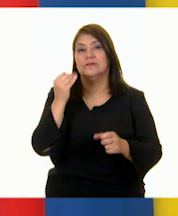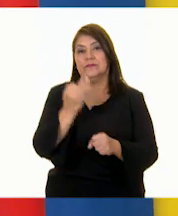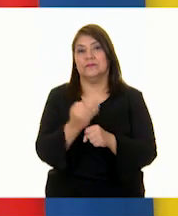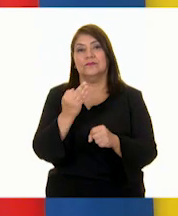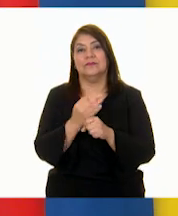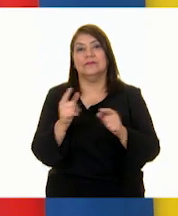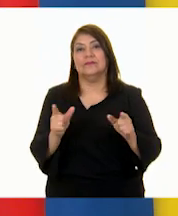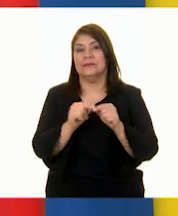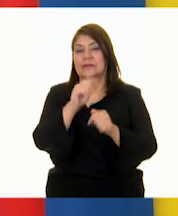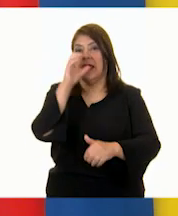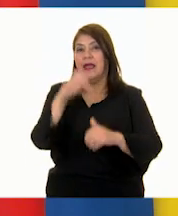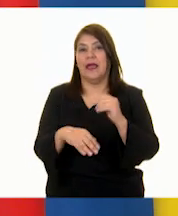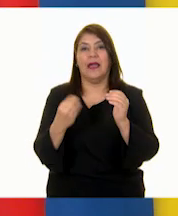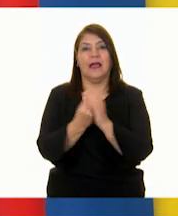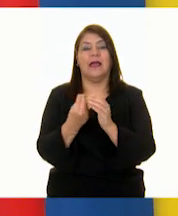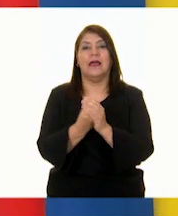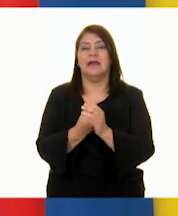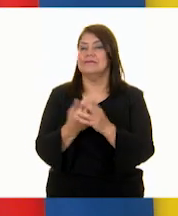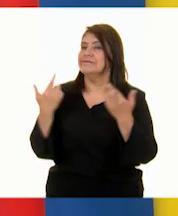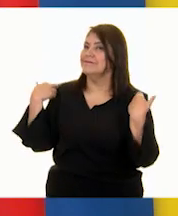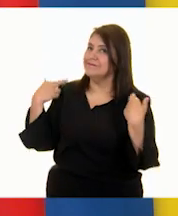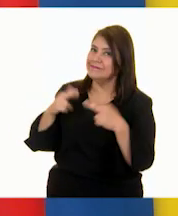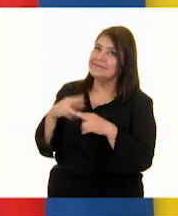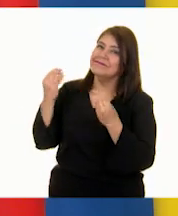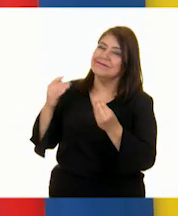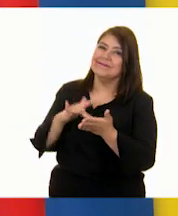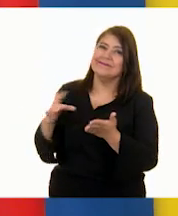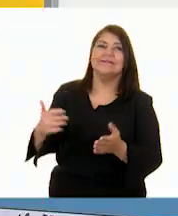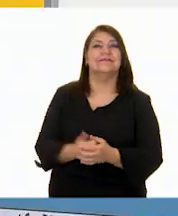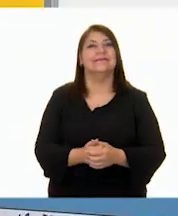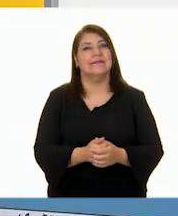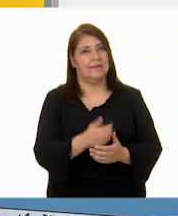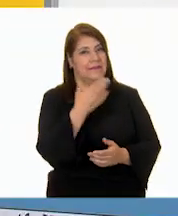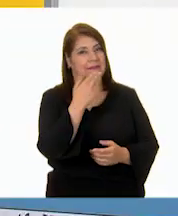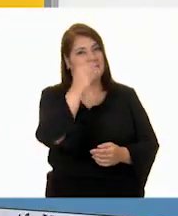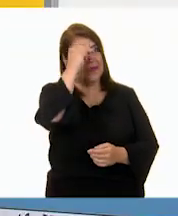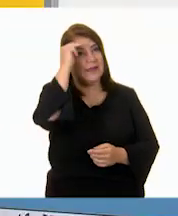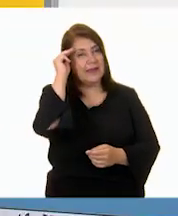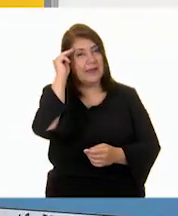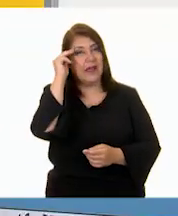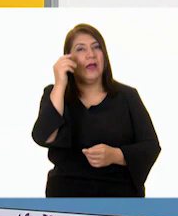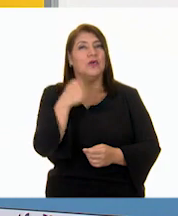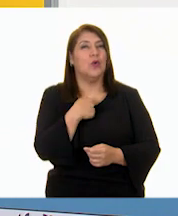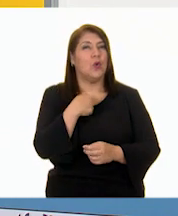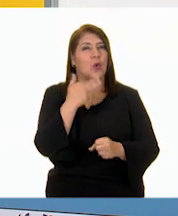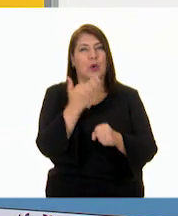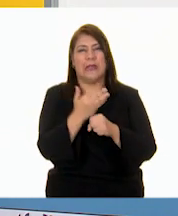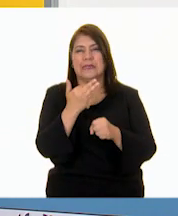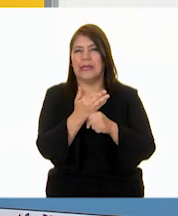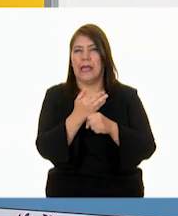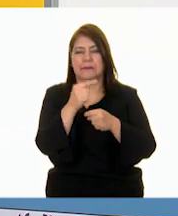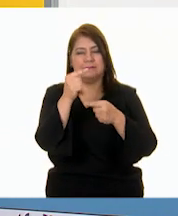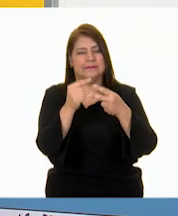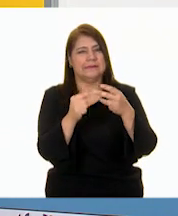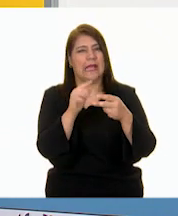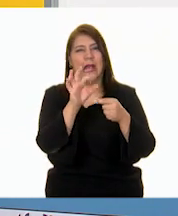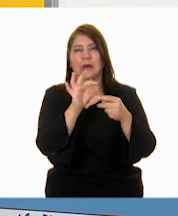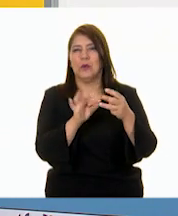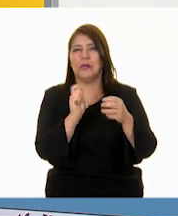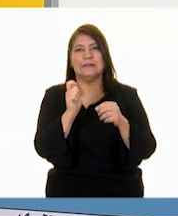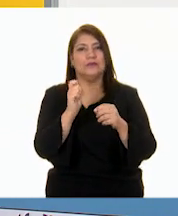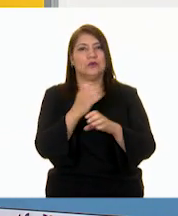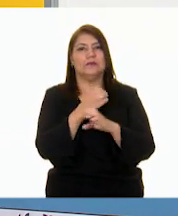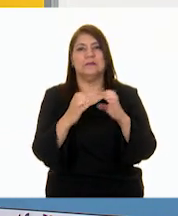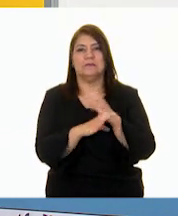al final de la clase. Maestro, muchas gracias. Así es, María. Voy a realizar una breve recapitulación de lo que hicimos hoy.